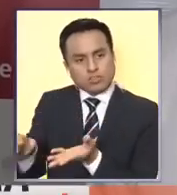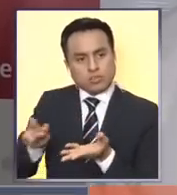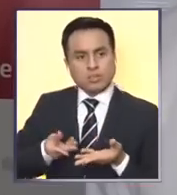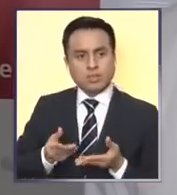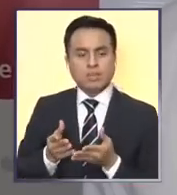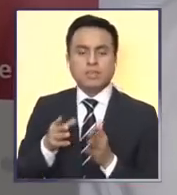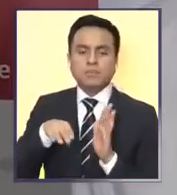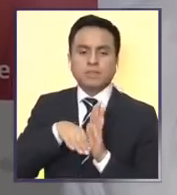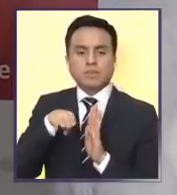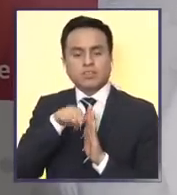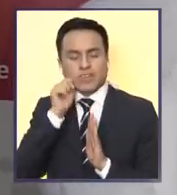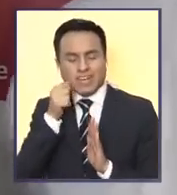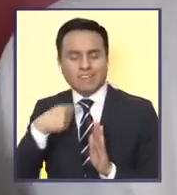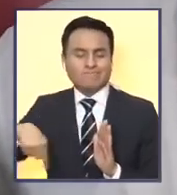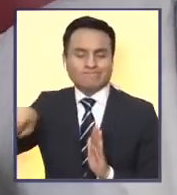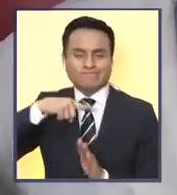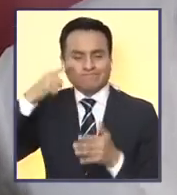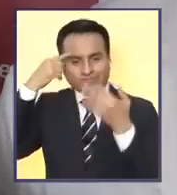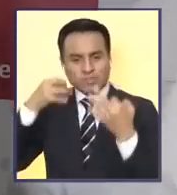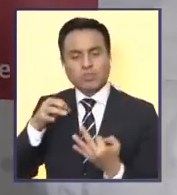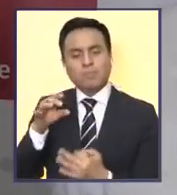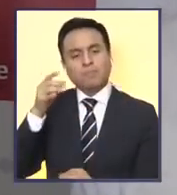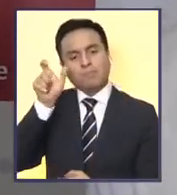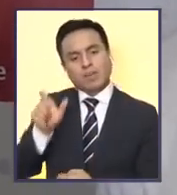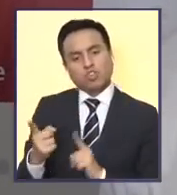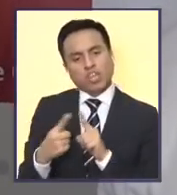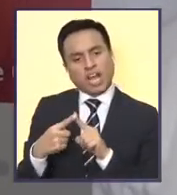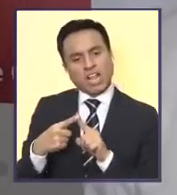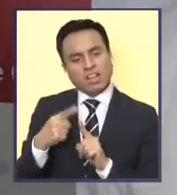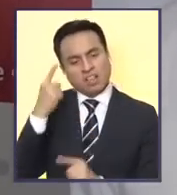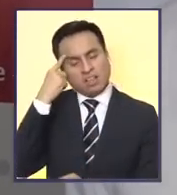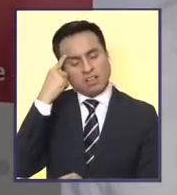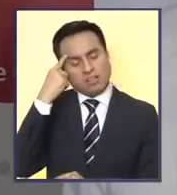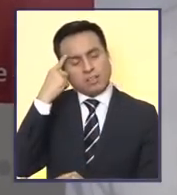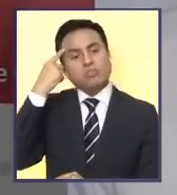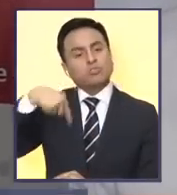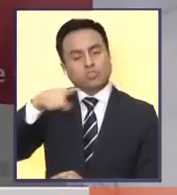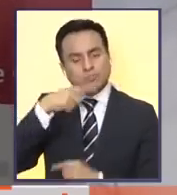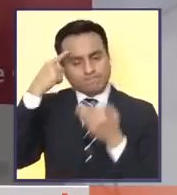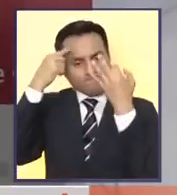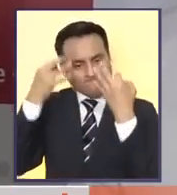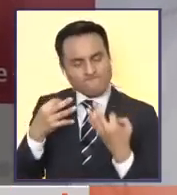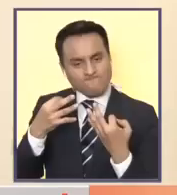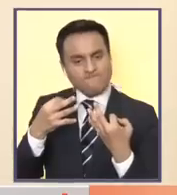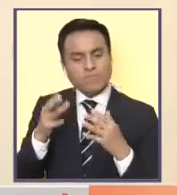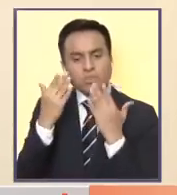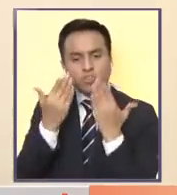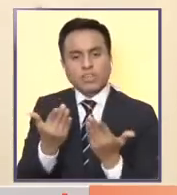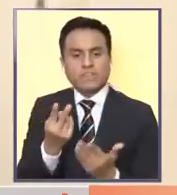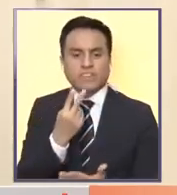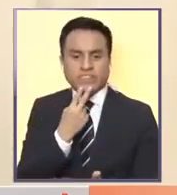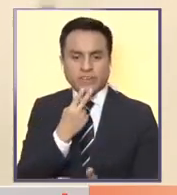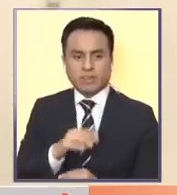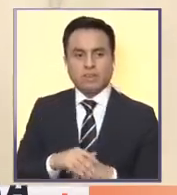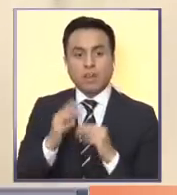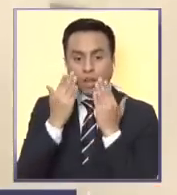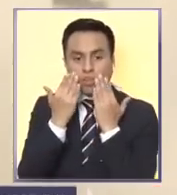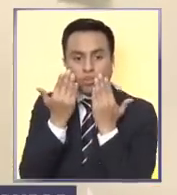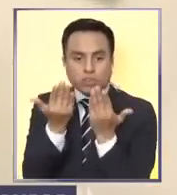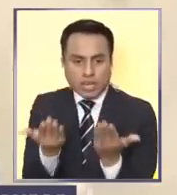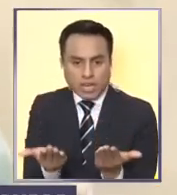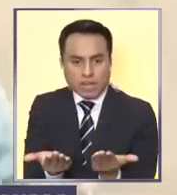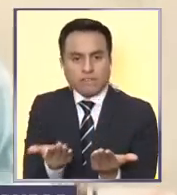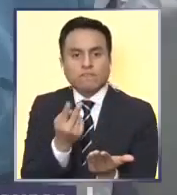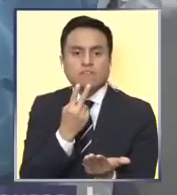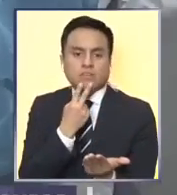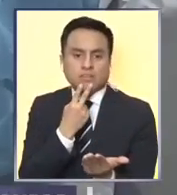más ni menos que una decisión personal y que nosotros tenemos que tomar una decisión que donde vida donar vida esa es la